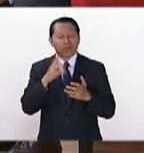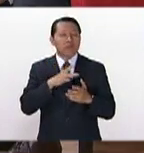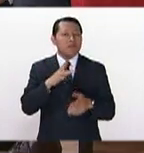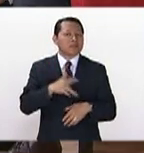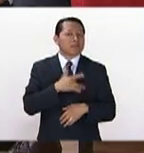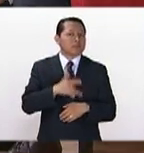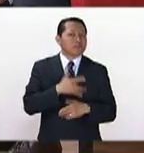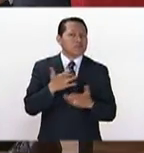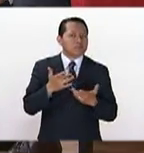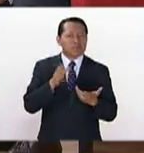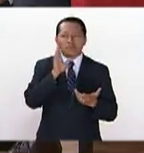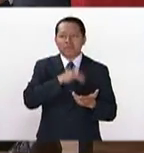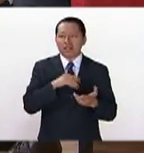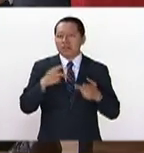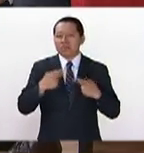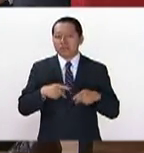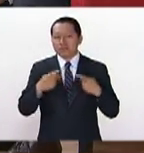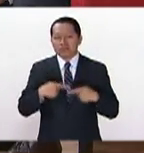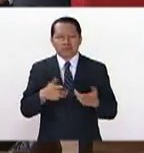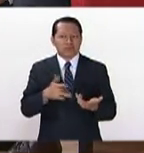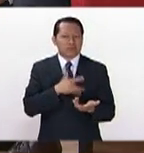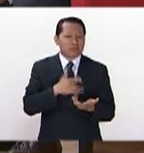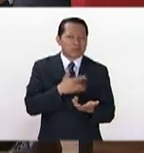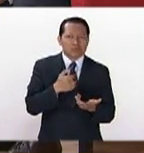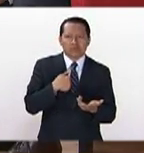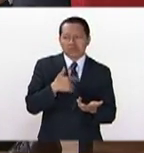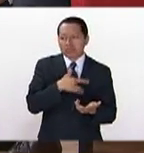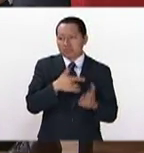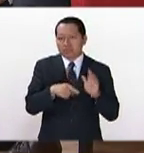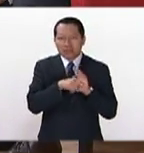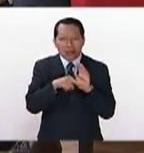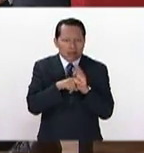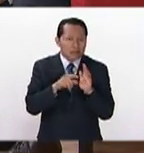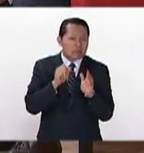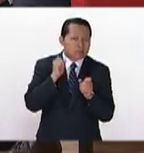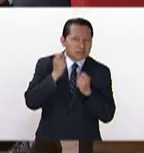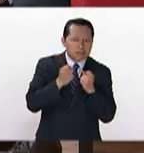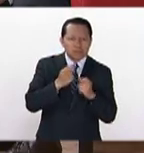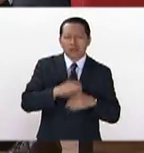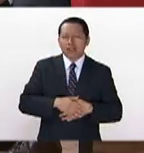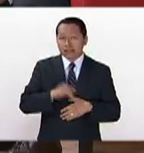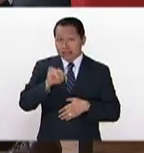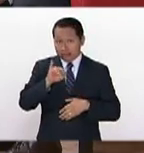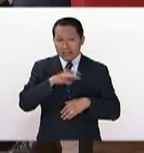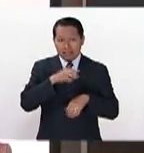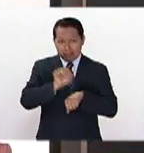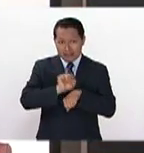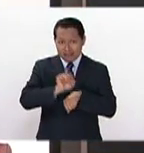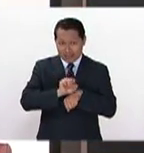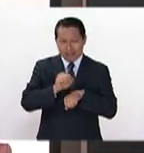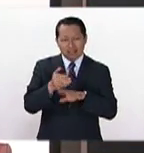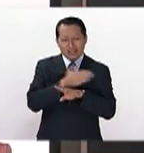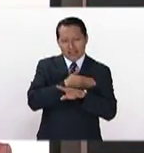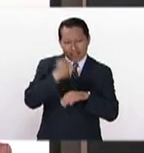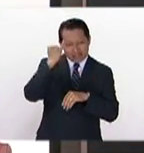bachecito en el que pensaste, no, ya no sigo o sí sigo. Sí, durante la secundaria se me había ocurrido esta idea y se las había